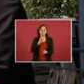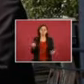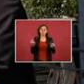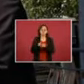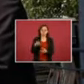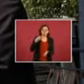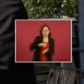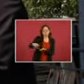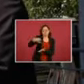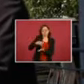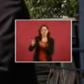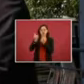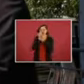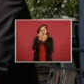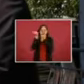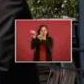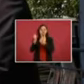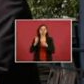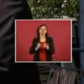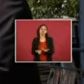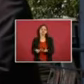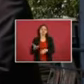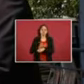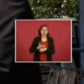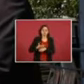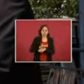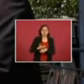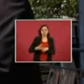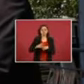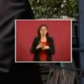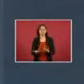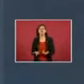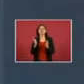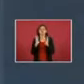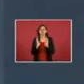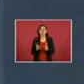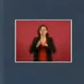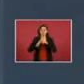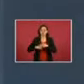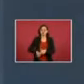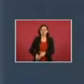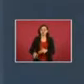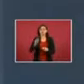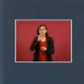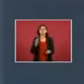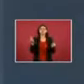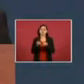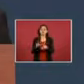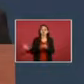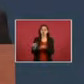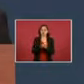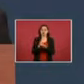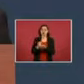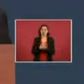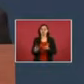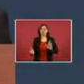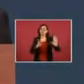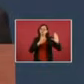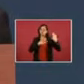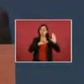caña y de café. Se inició el programa de crédito ganadero a la palabra